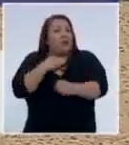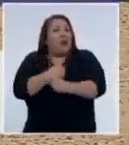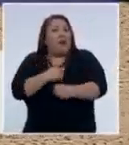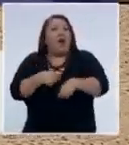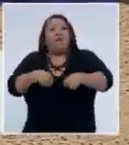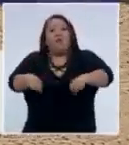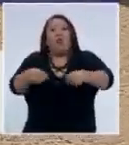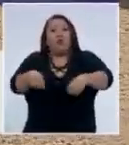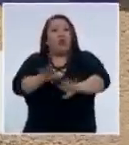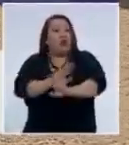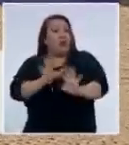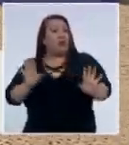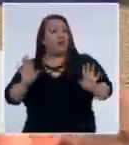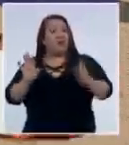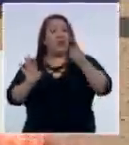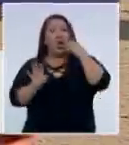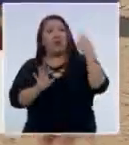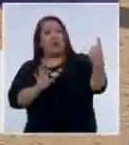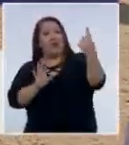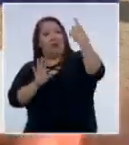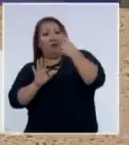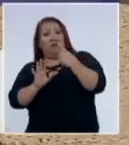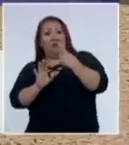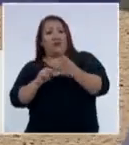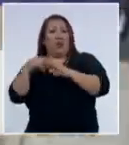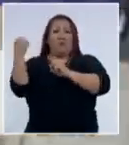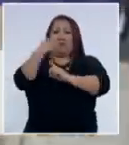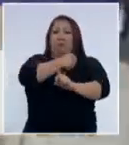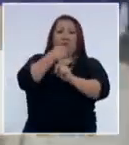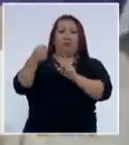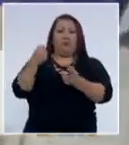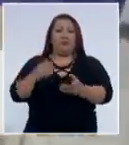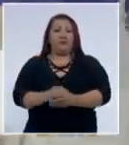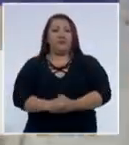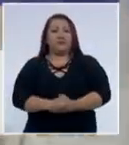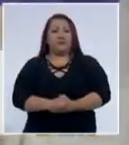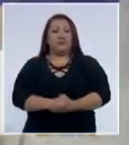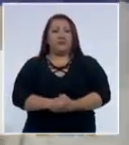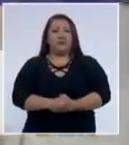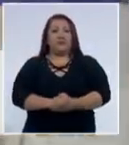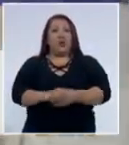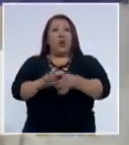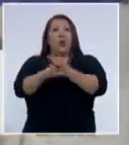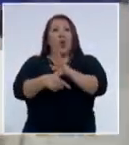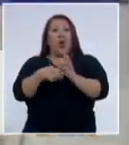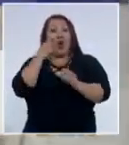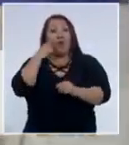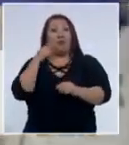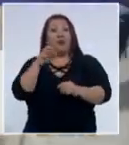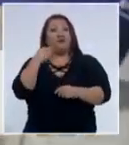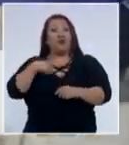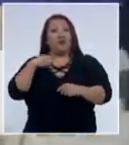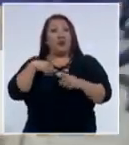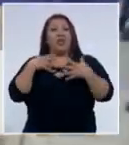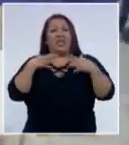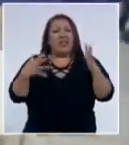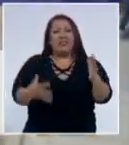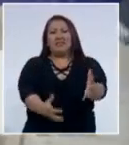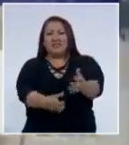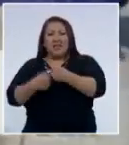motos y el señor vino y me agredieron pues. Serenos intentaron incautar un coche con productos